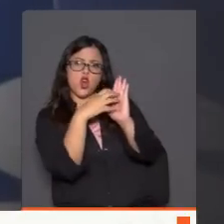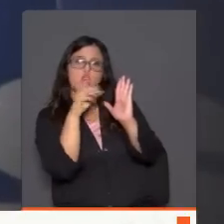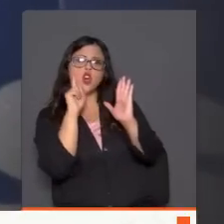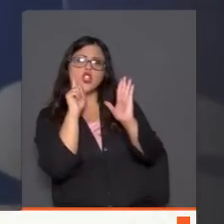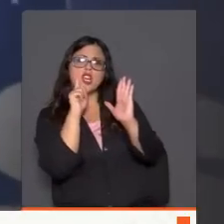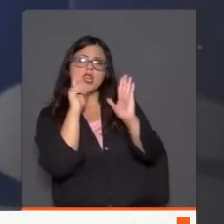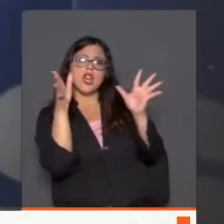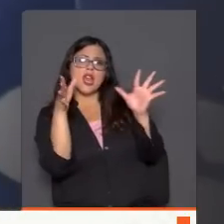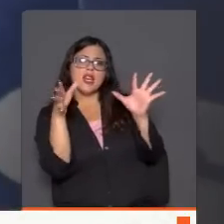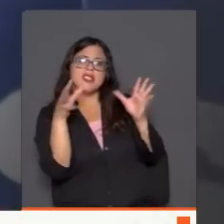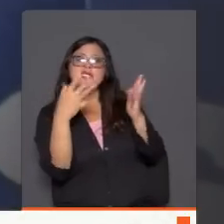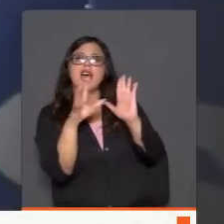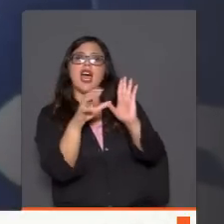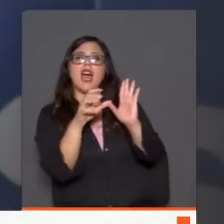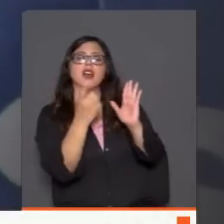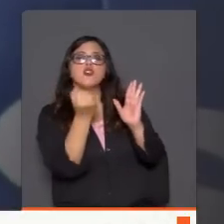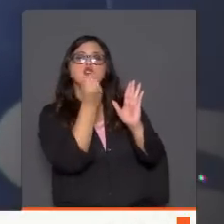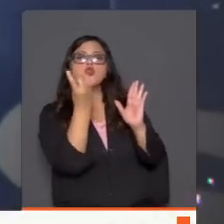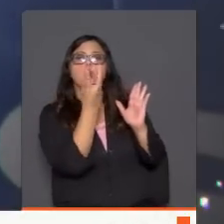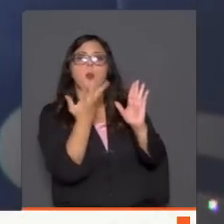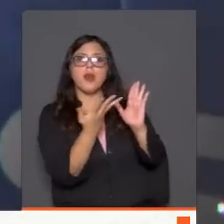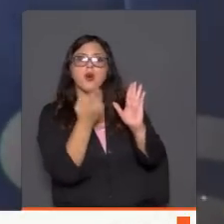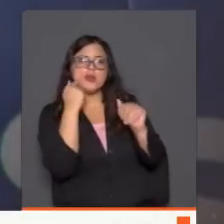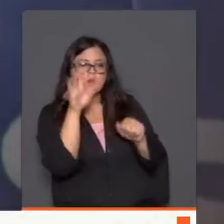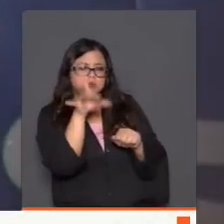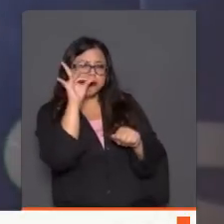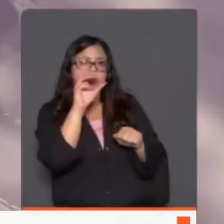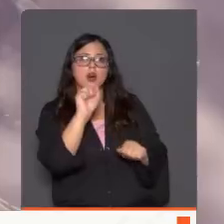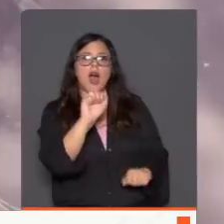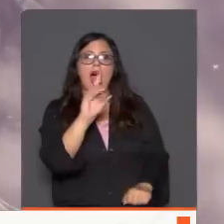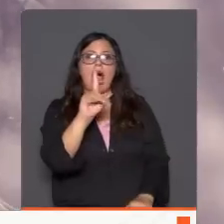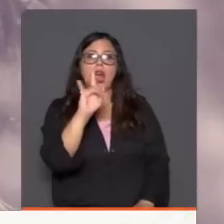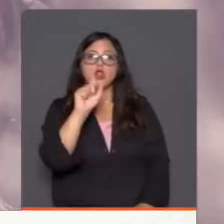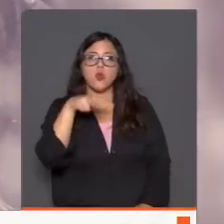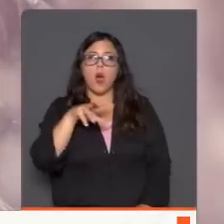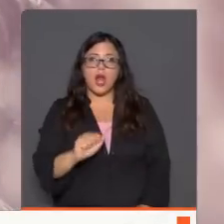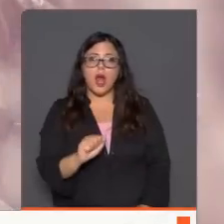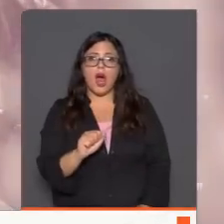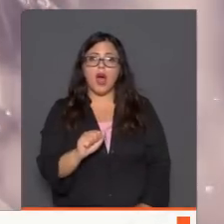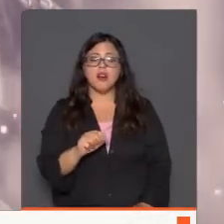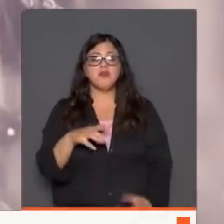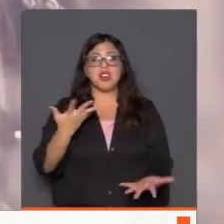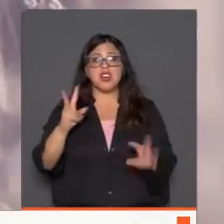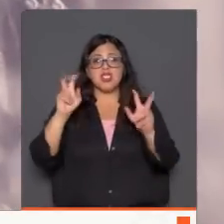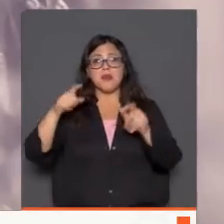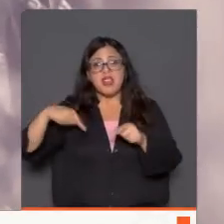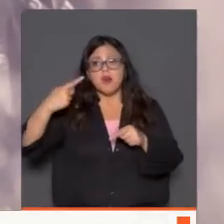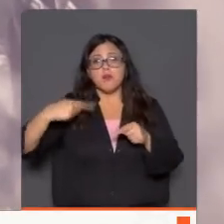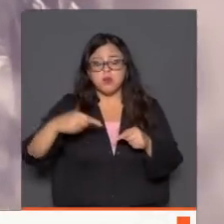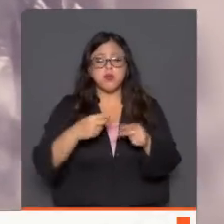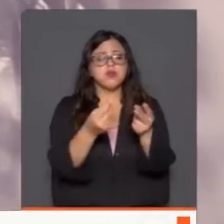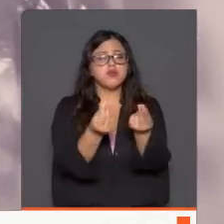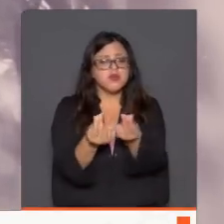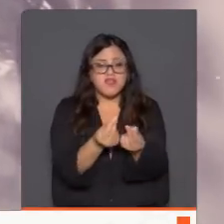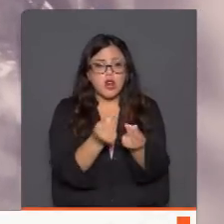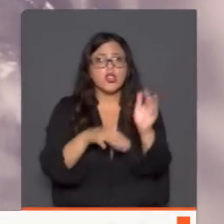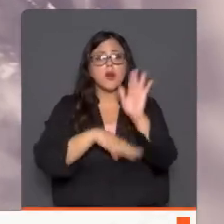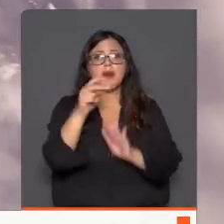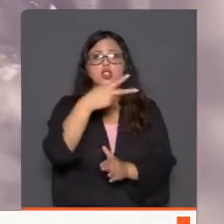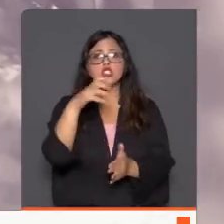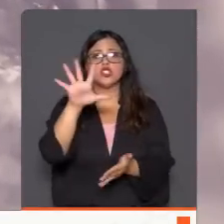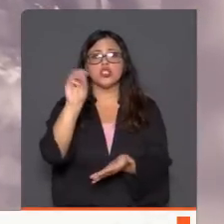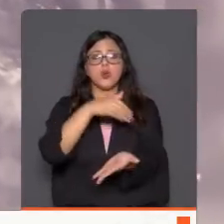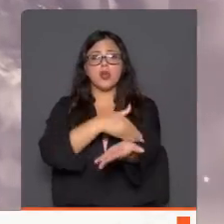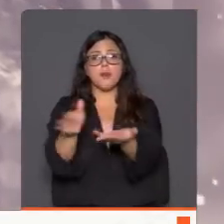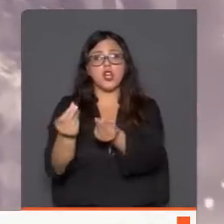de registro. Lo que detectó la aduana mediante su examen físico de rutina tiene un avalúo de más de 250 millones de